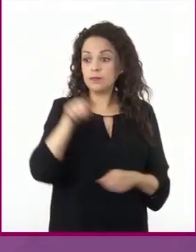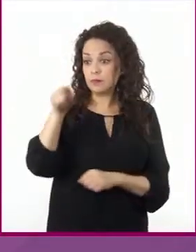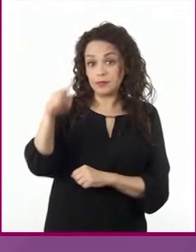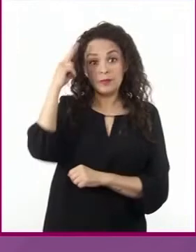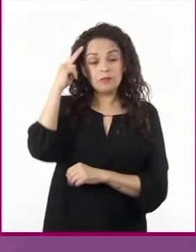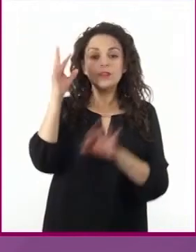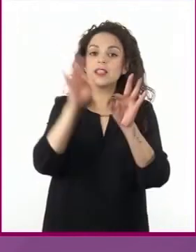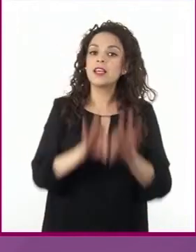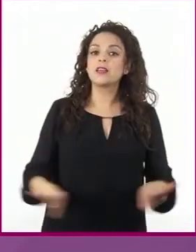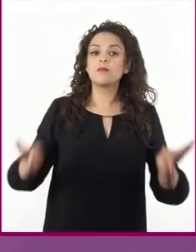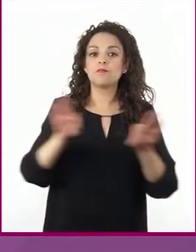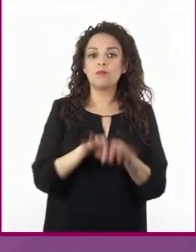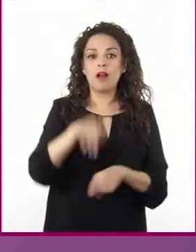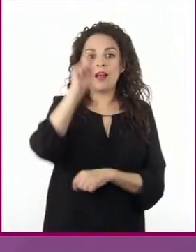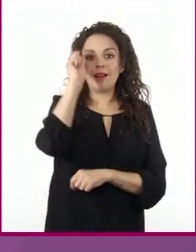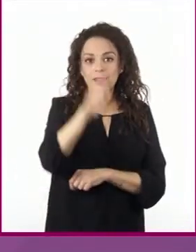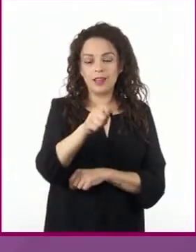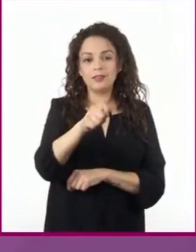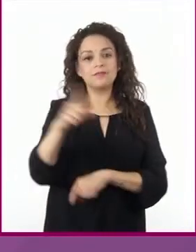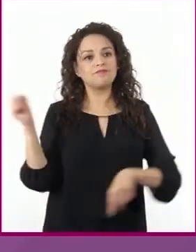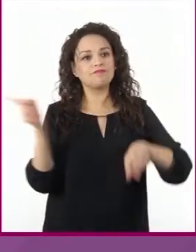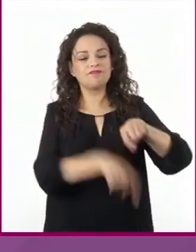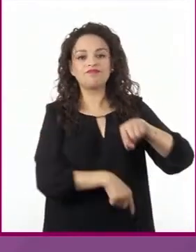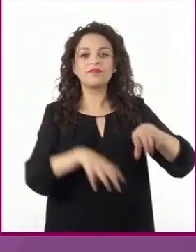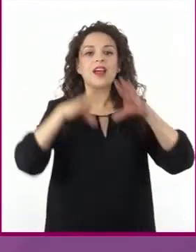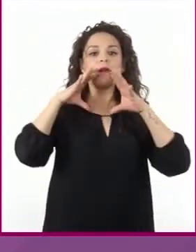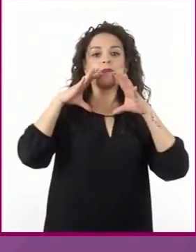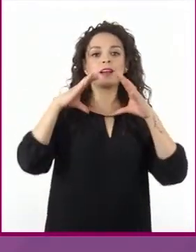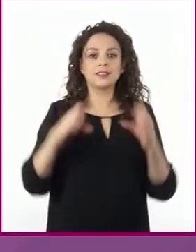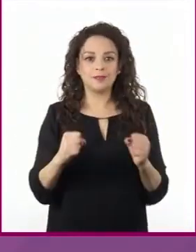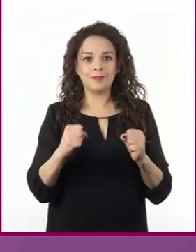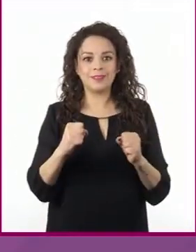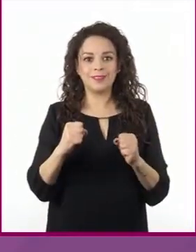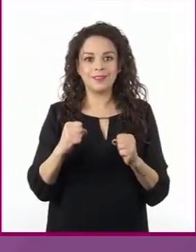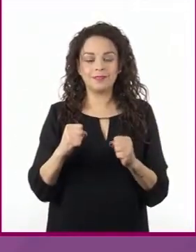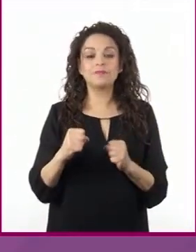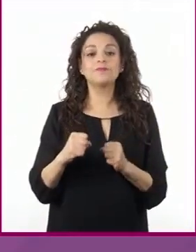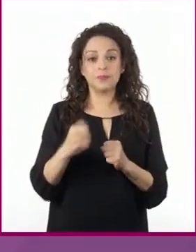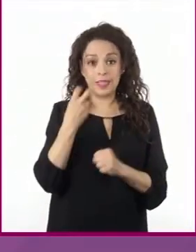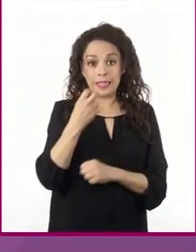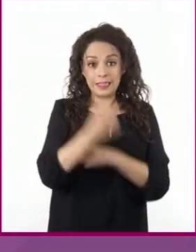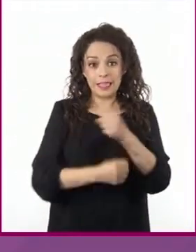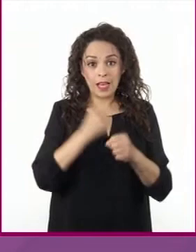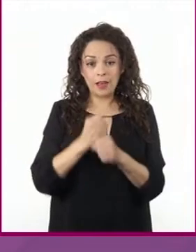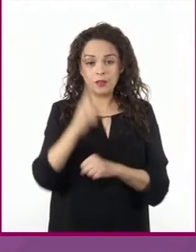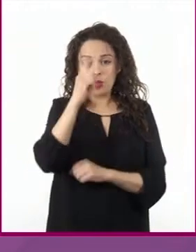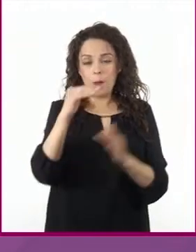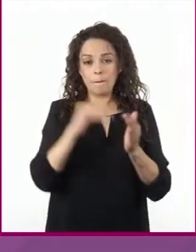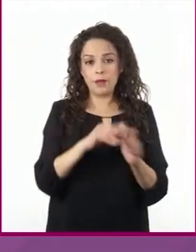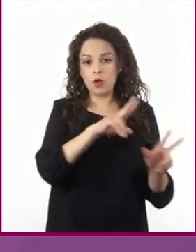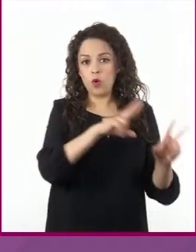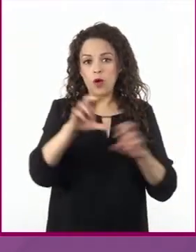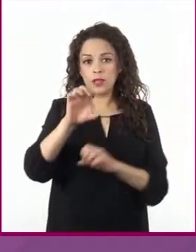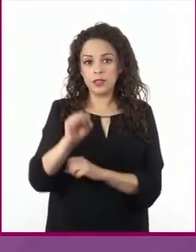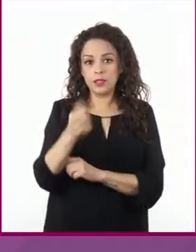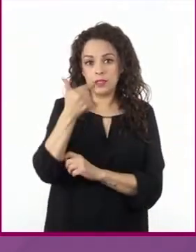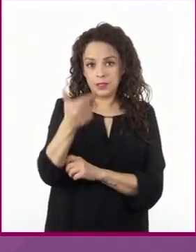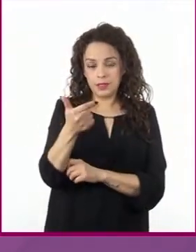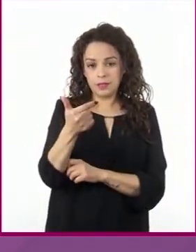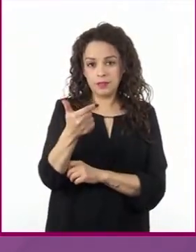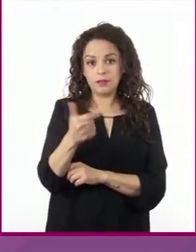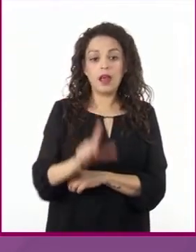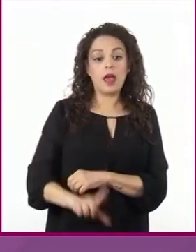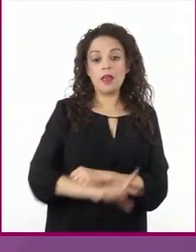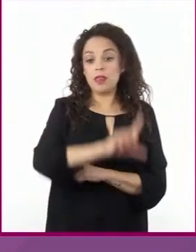fundamental de la caída del imperio de Maximiliano de Habsburgo, que culminó en 1867 con el sitio y